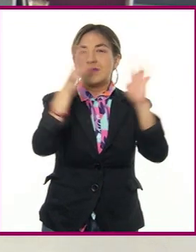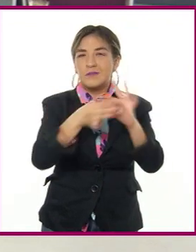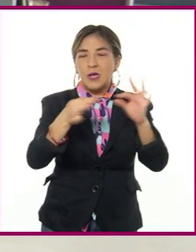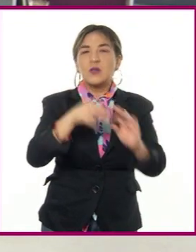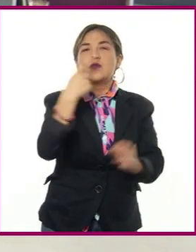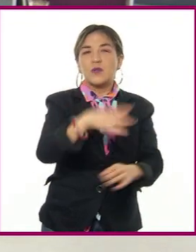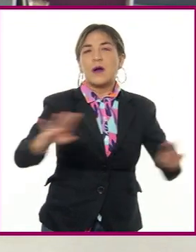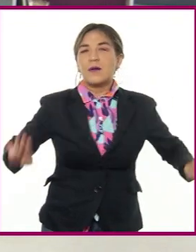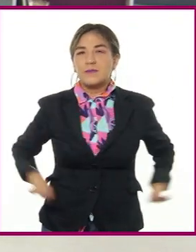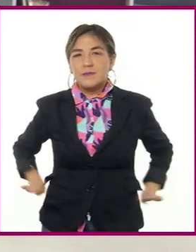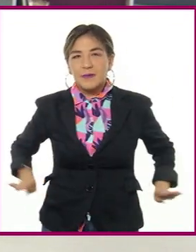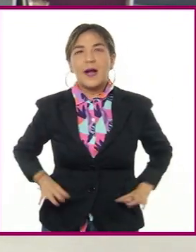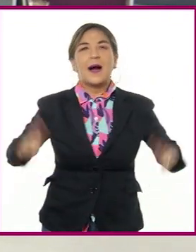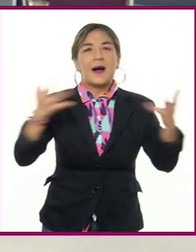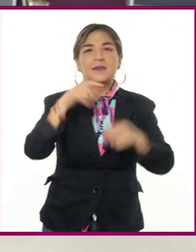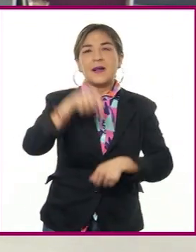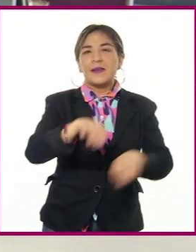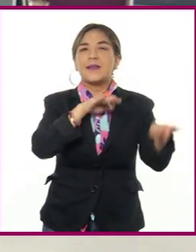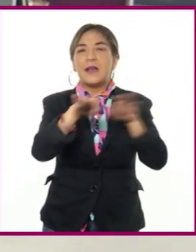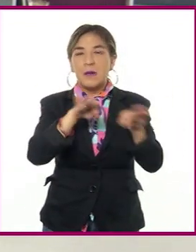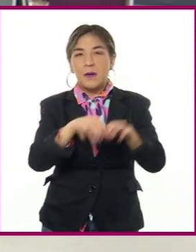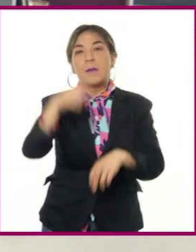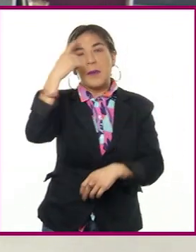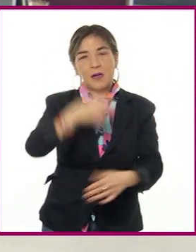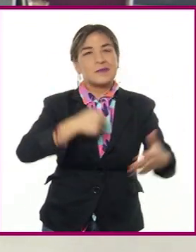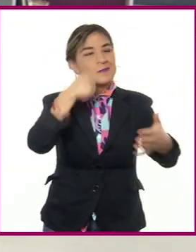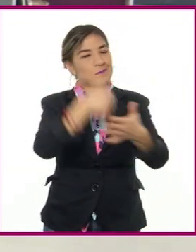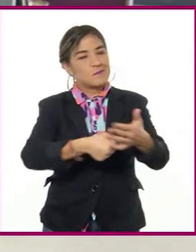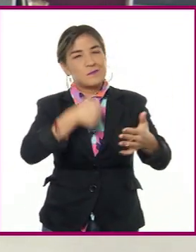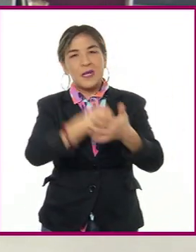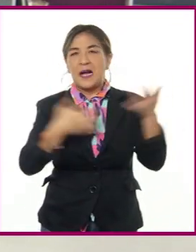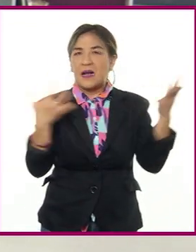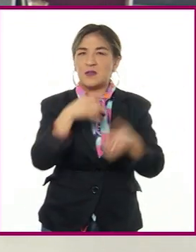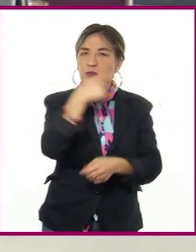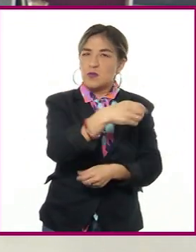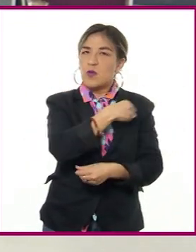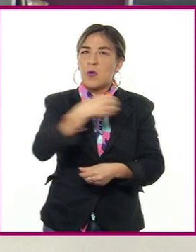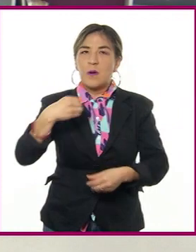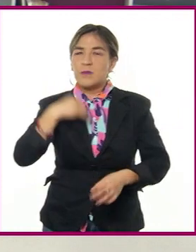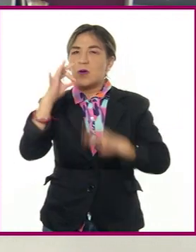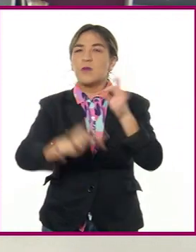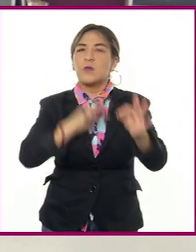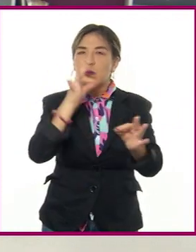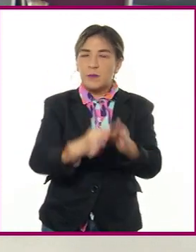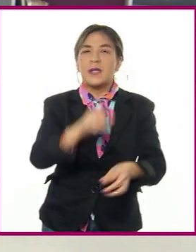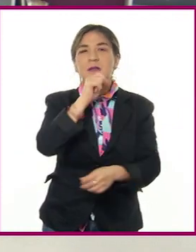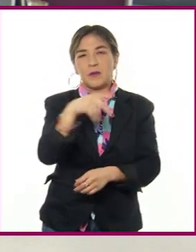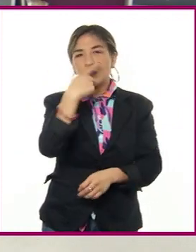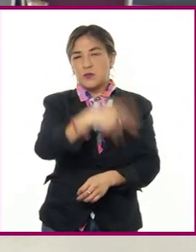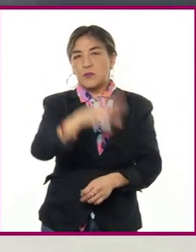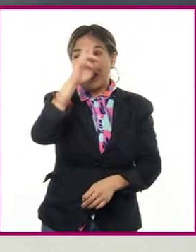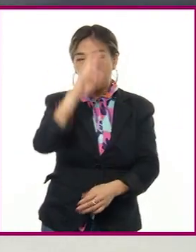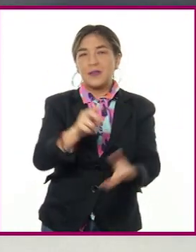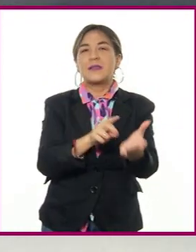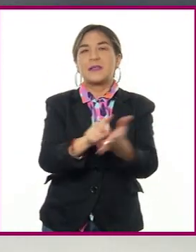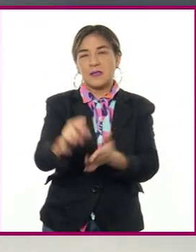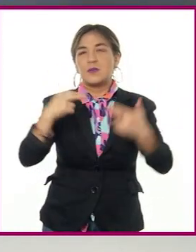actuación de nuestras autoridades y para exigir el cumplimiento de sus obligaciones y el respeto a los derechos